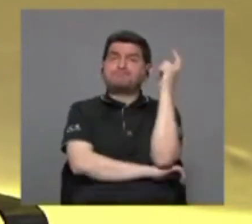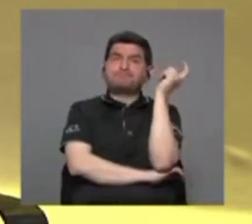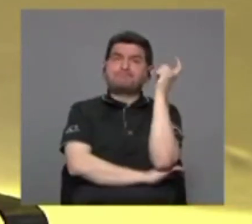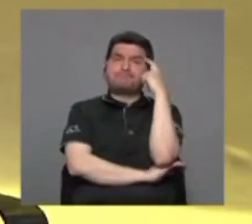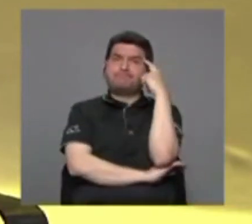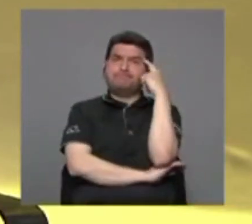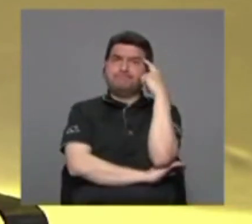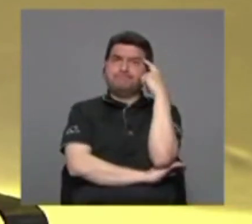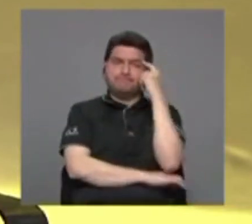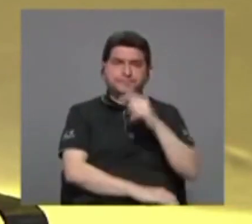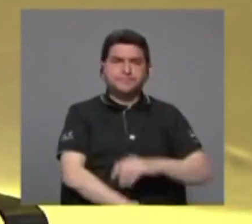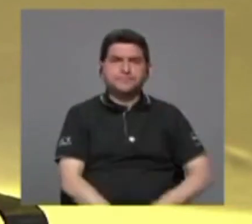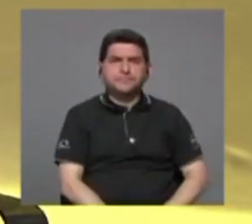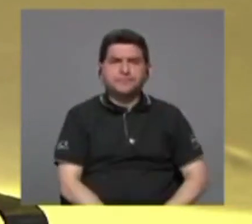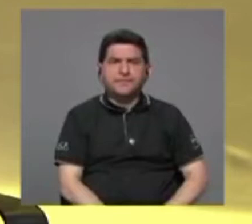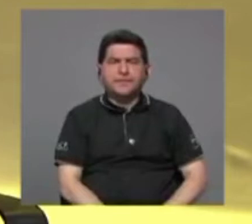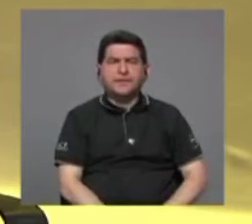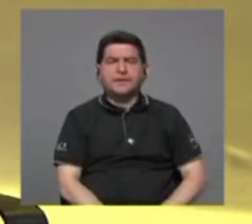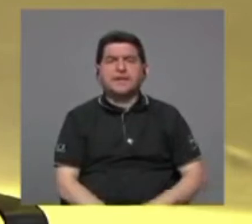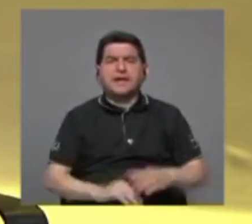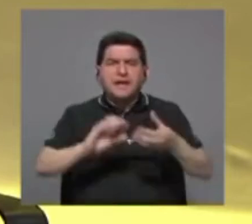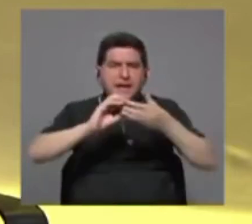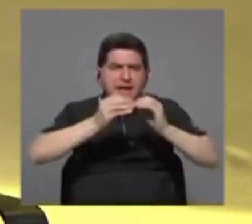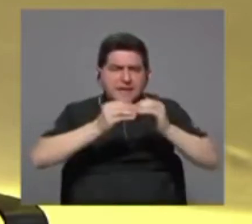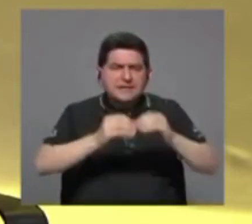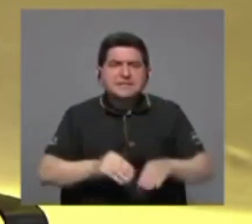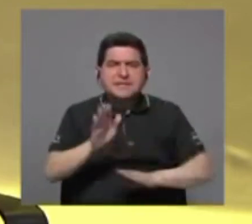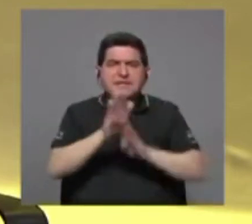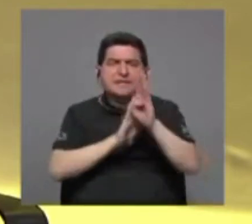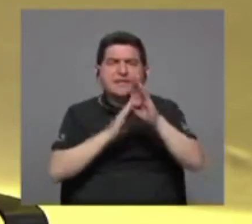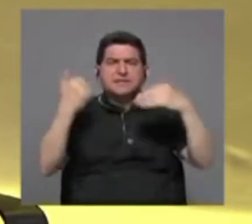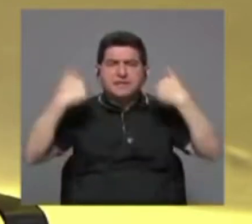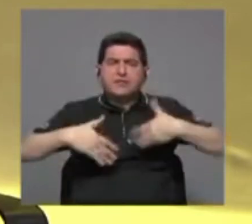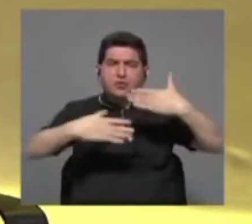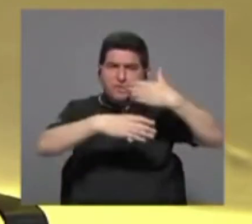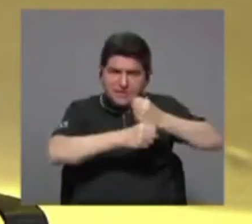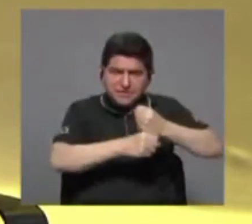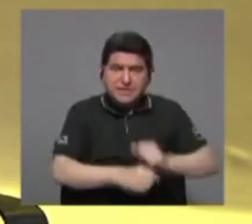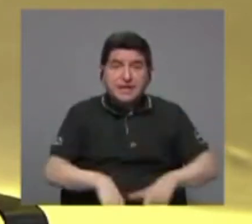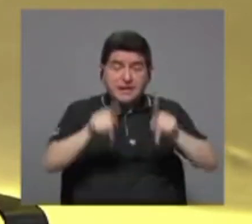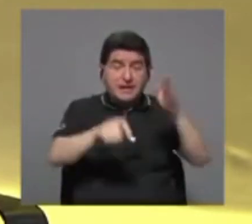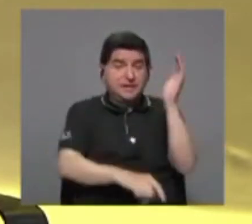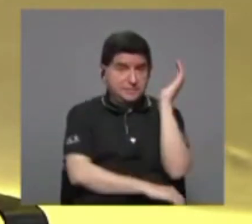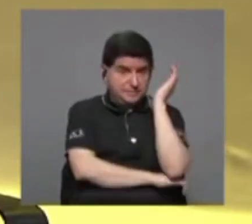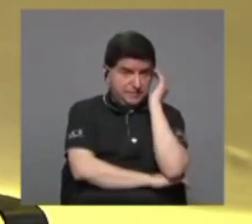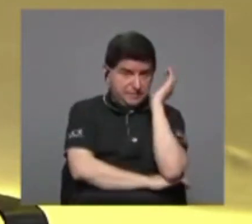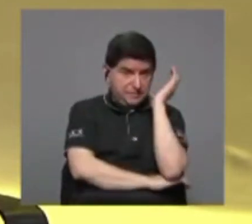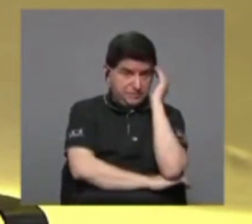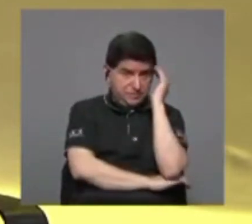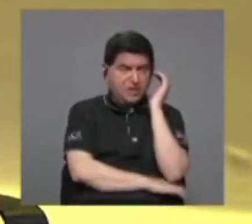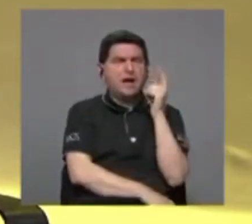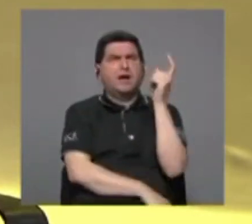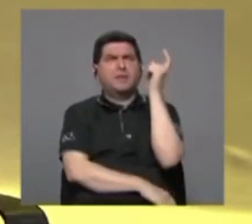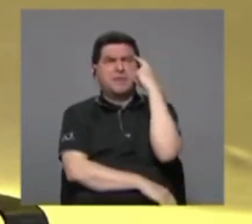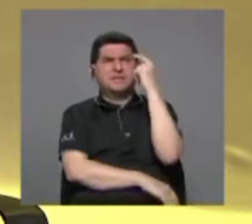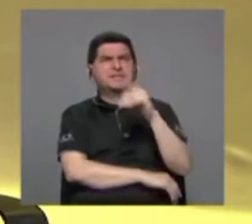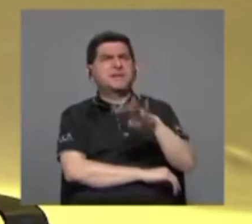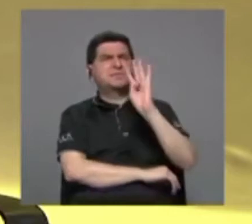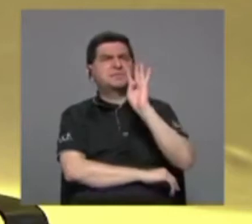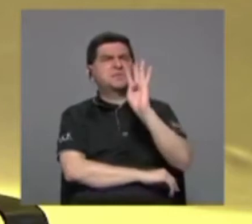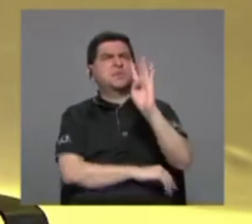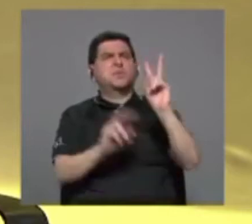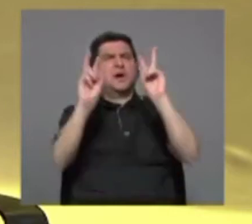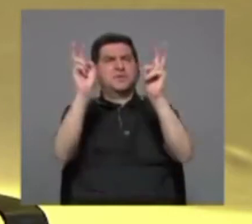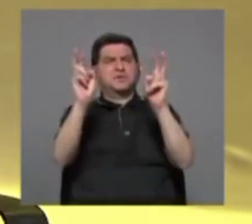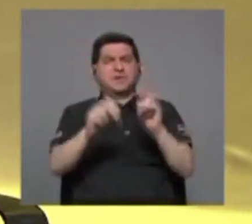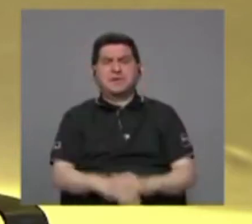cuando el índice de desarrollo humano se desarrolló, dicen los que saben que se había pensado en 4 temas,